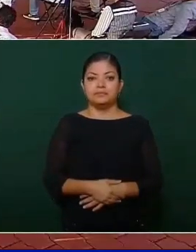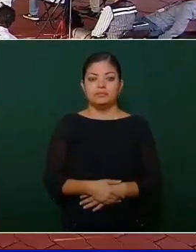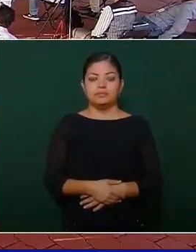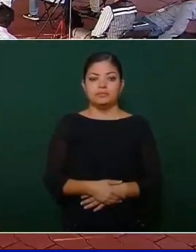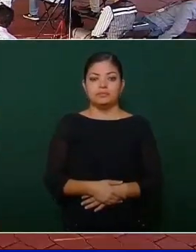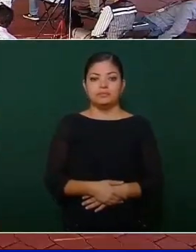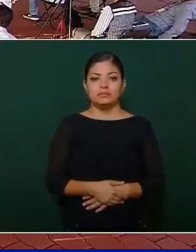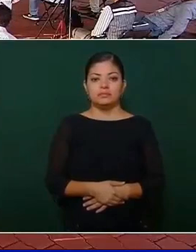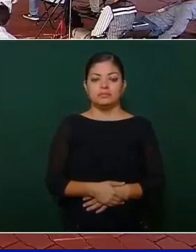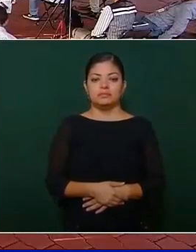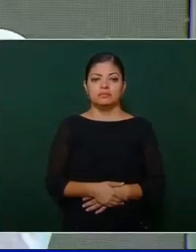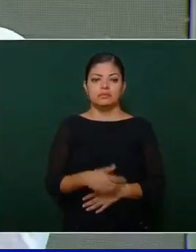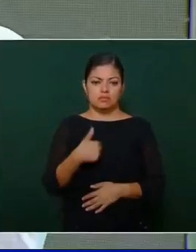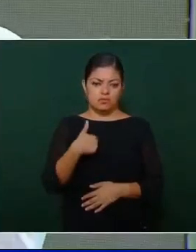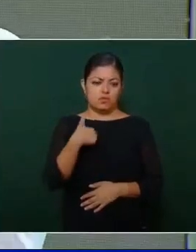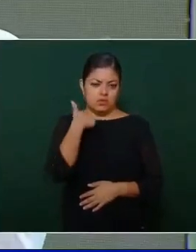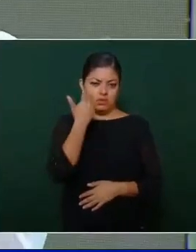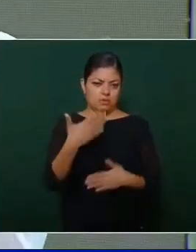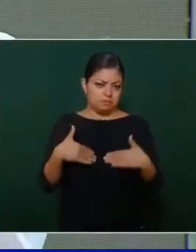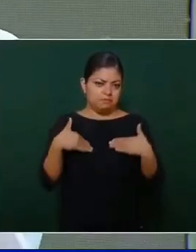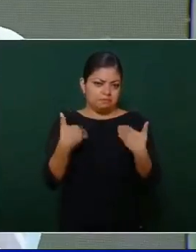Les voy a confesar algo.